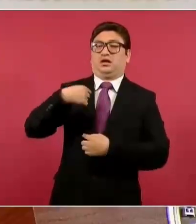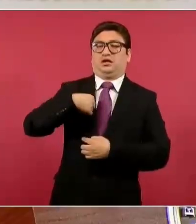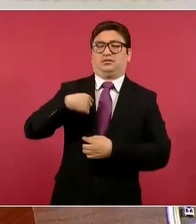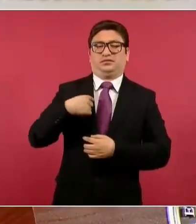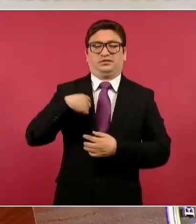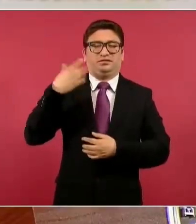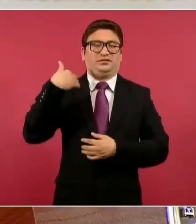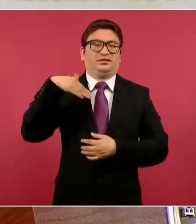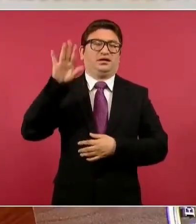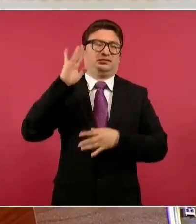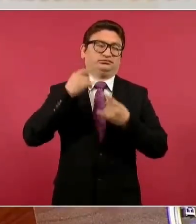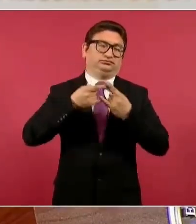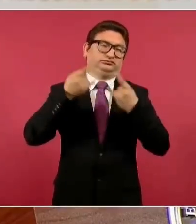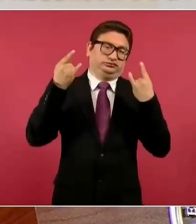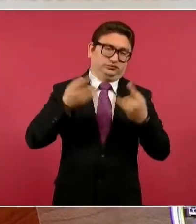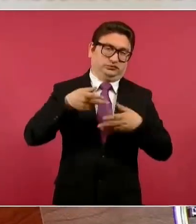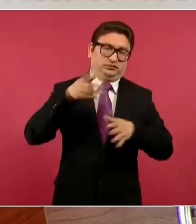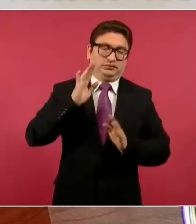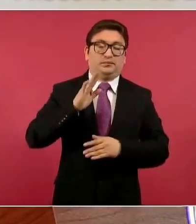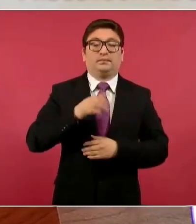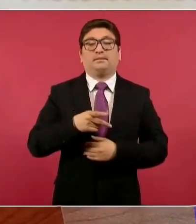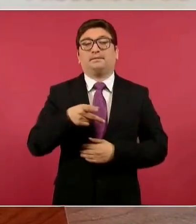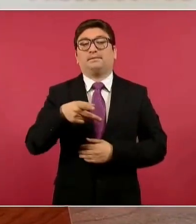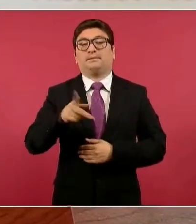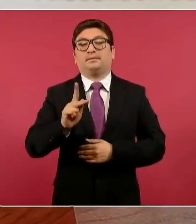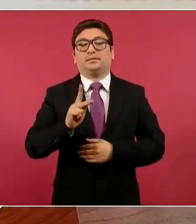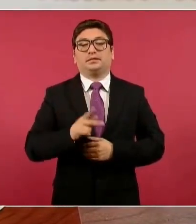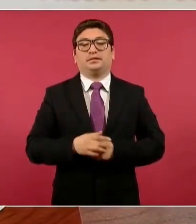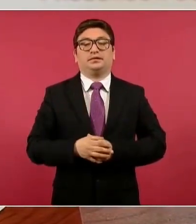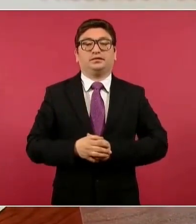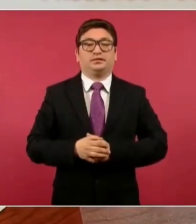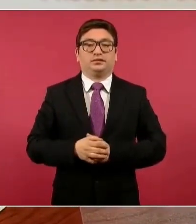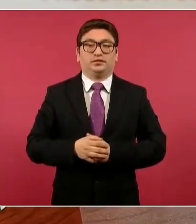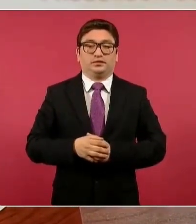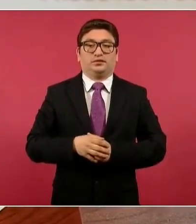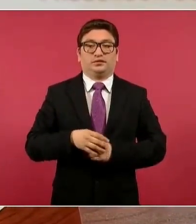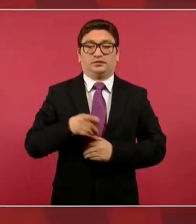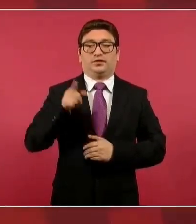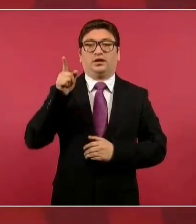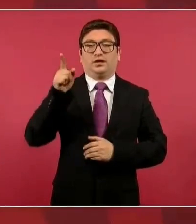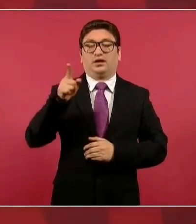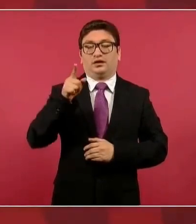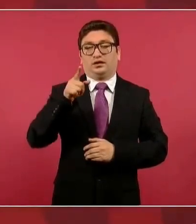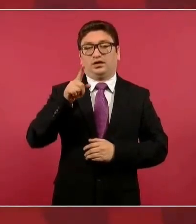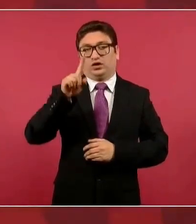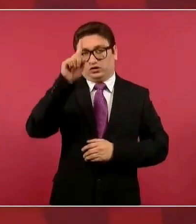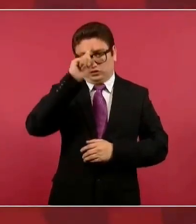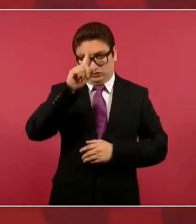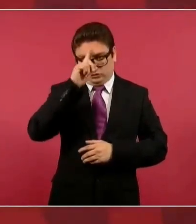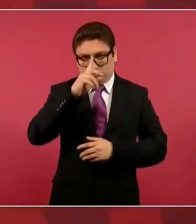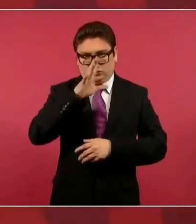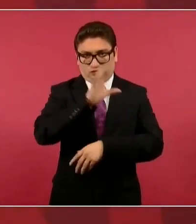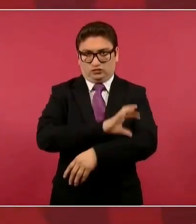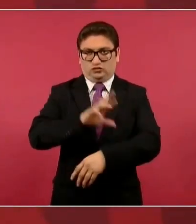Ya es historia, ¿no? Pero entonces estaba en el Consejo Coordinador Empresarial